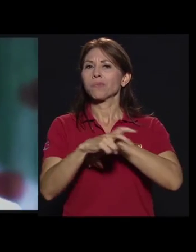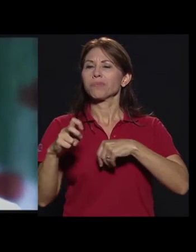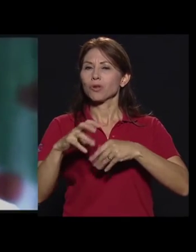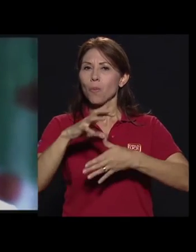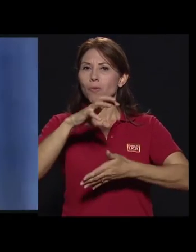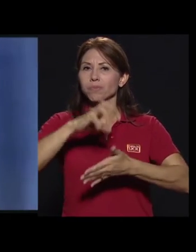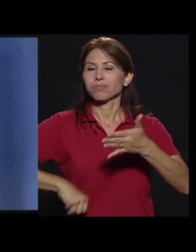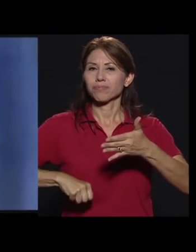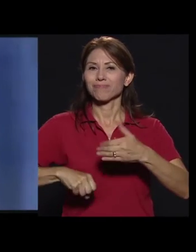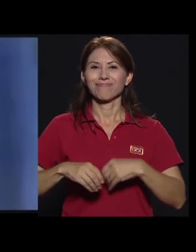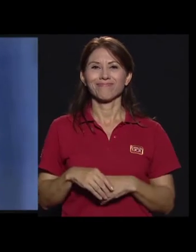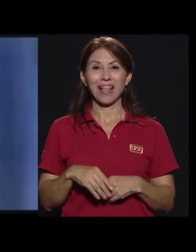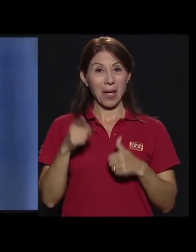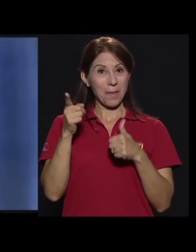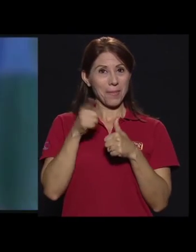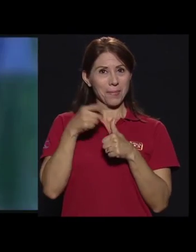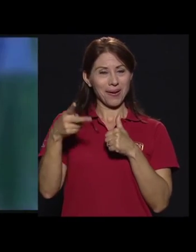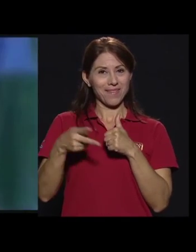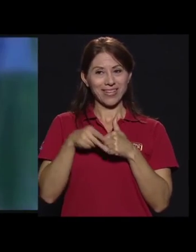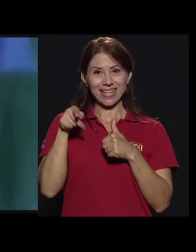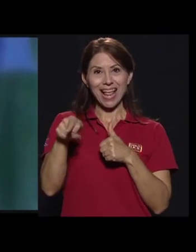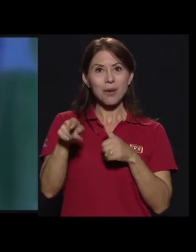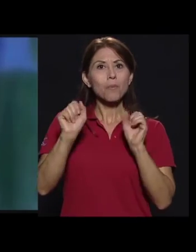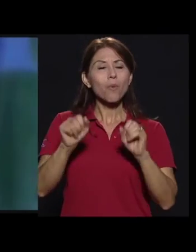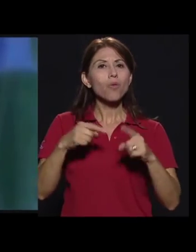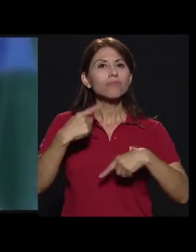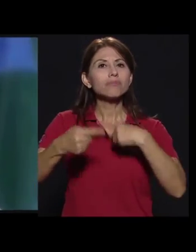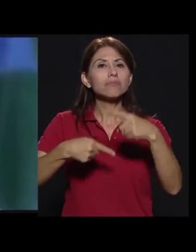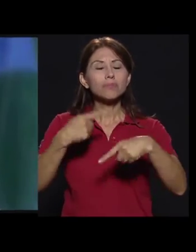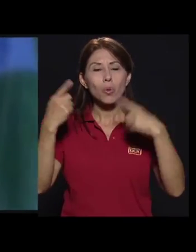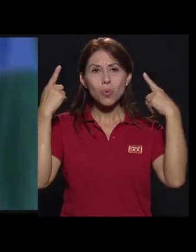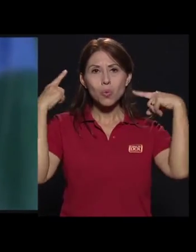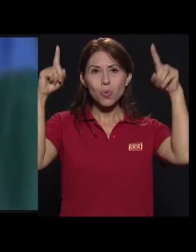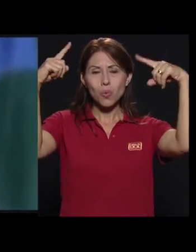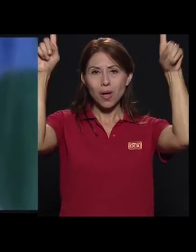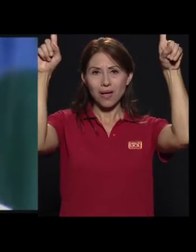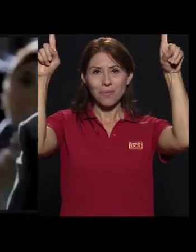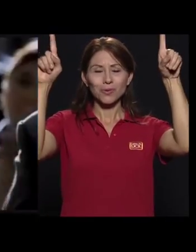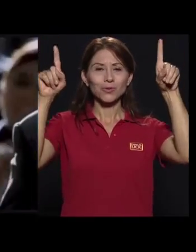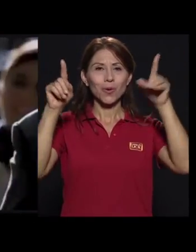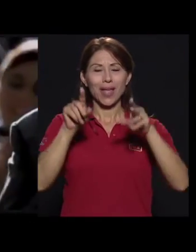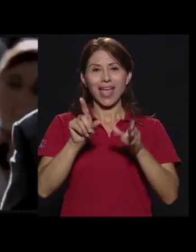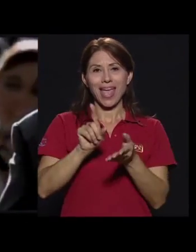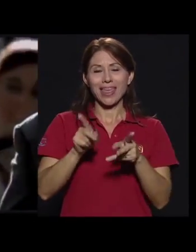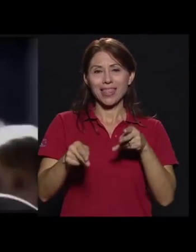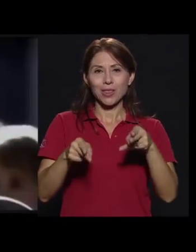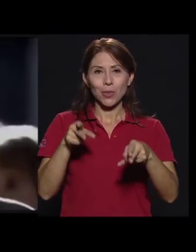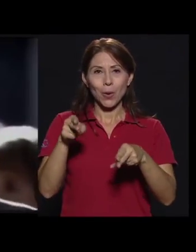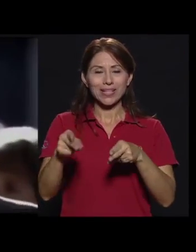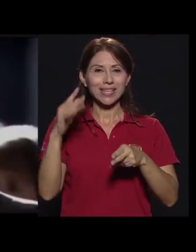Ese fue el primer paso de Mirko para convertirse en uno de los más famosos editores de sonido.